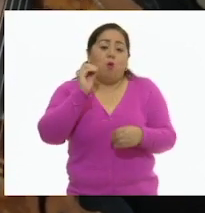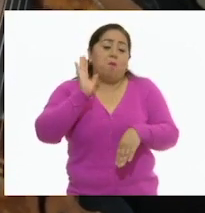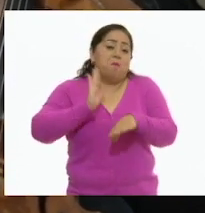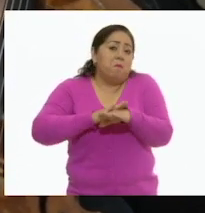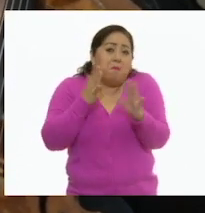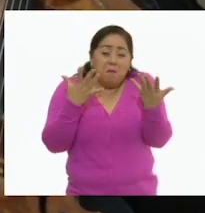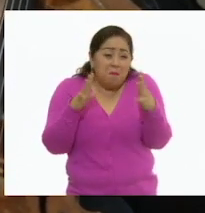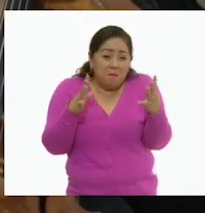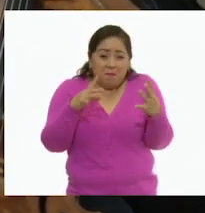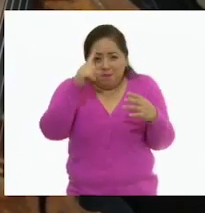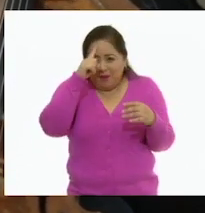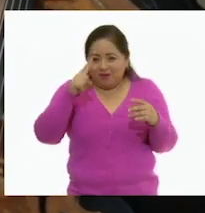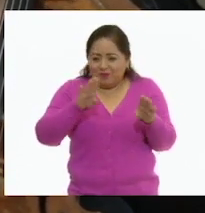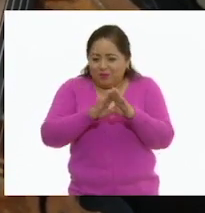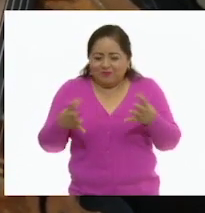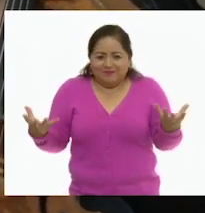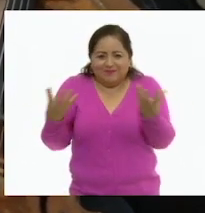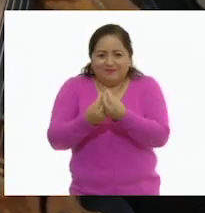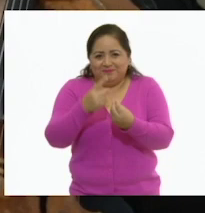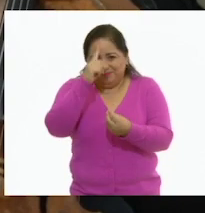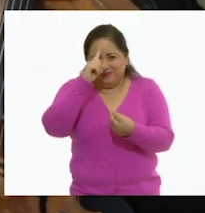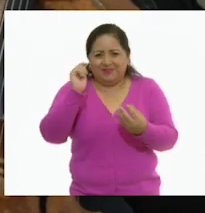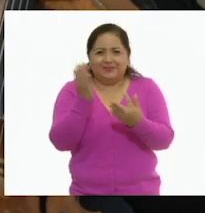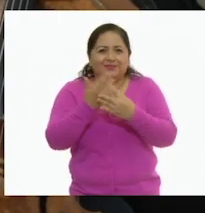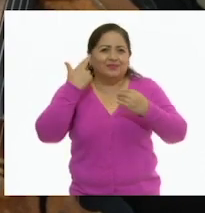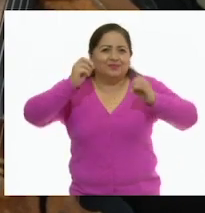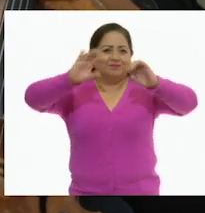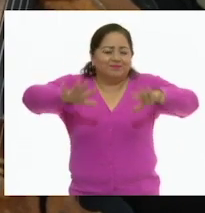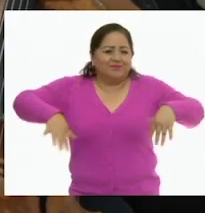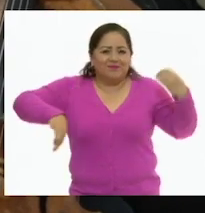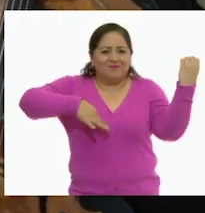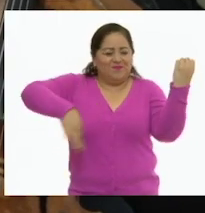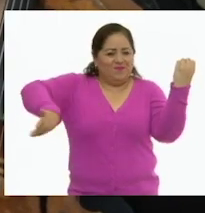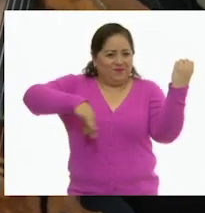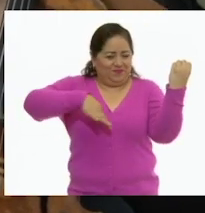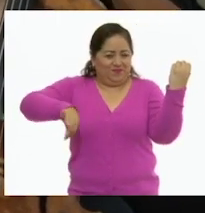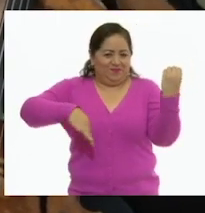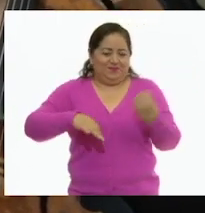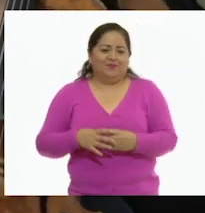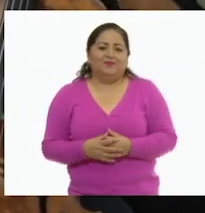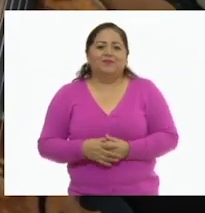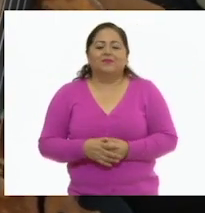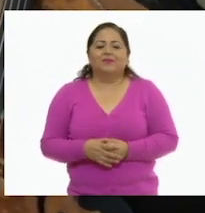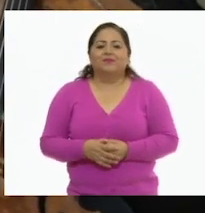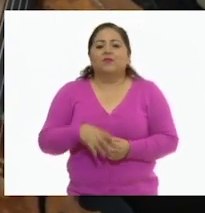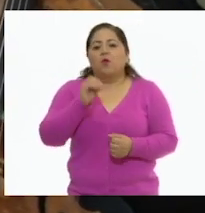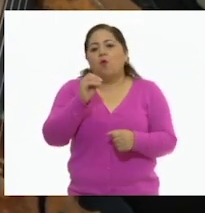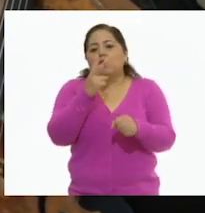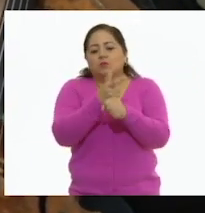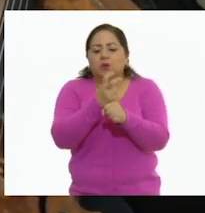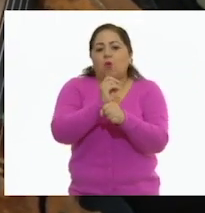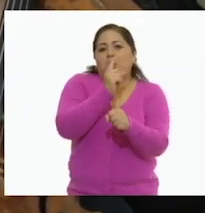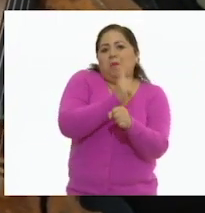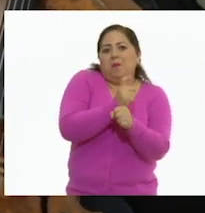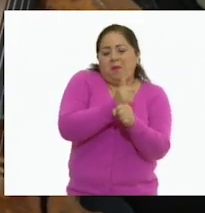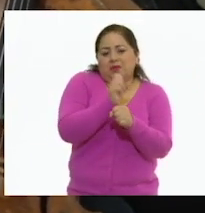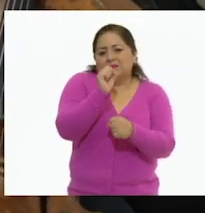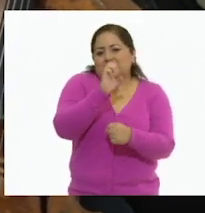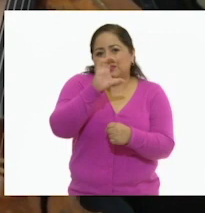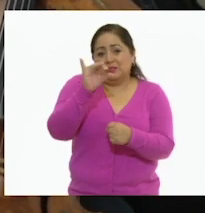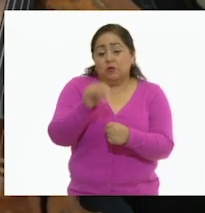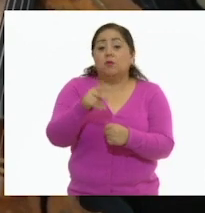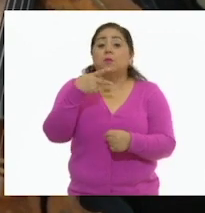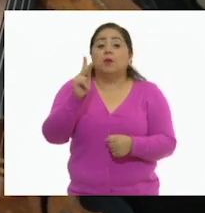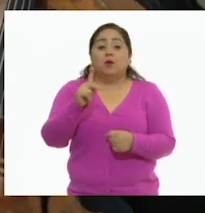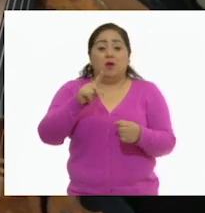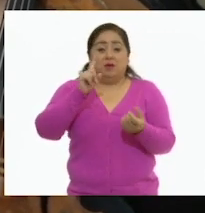o menos en proporción la mitad de lo que hay de violines en una sección de primeros o en una sección de segundos. En el caso